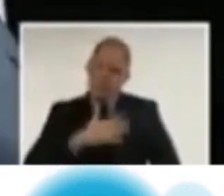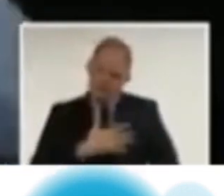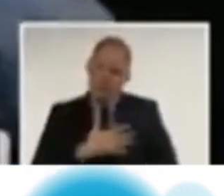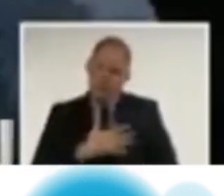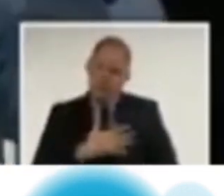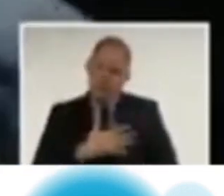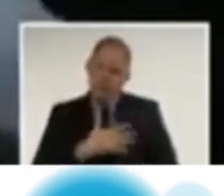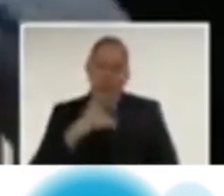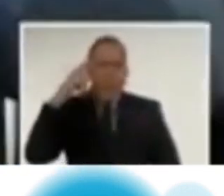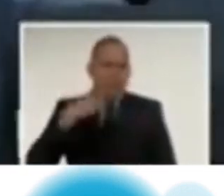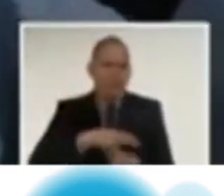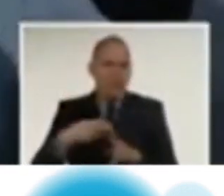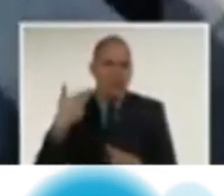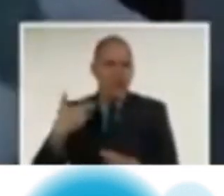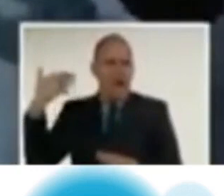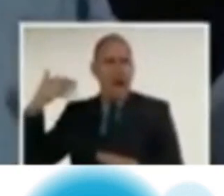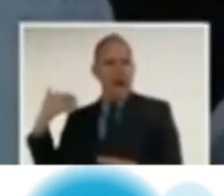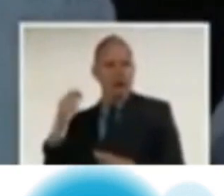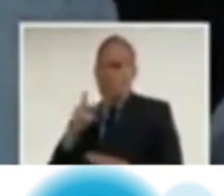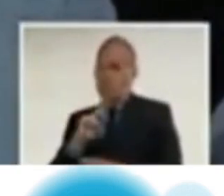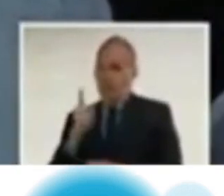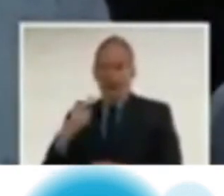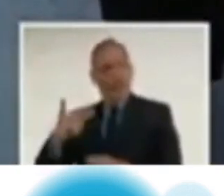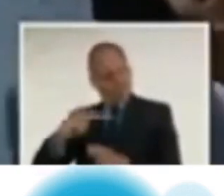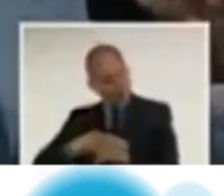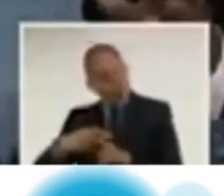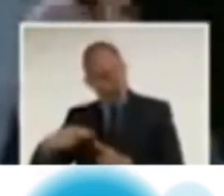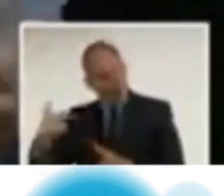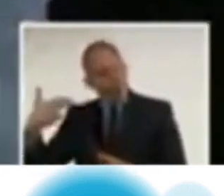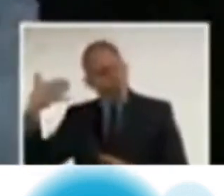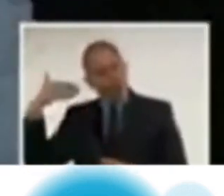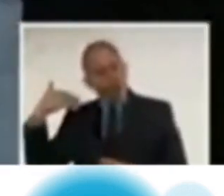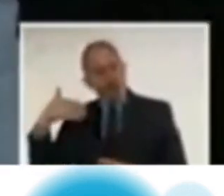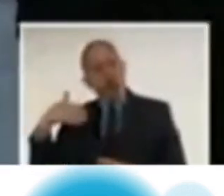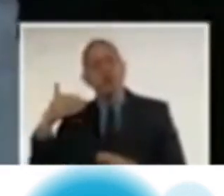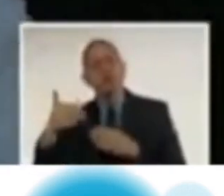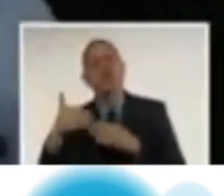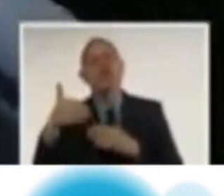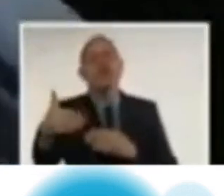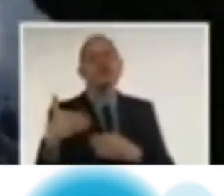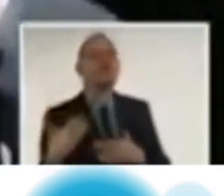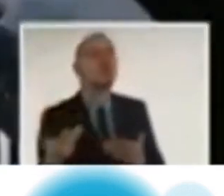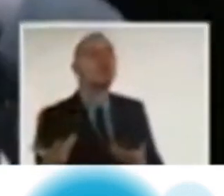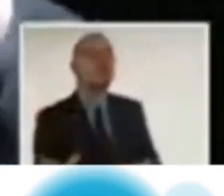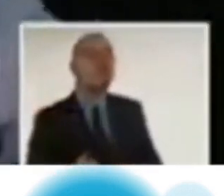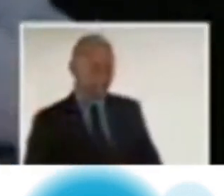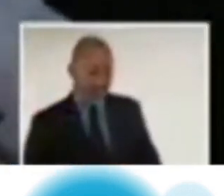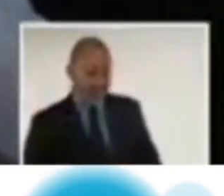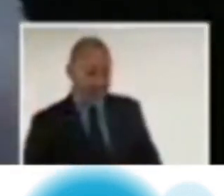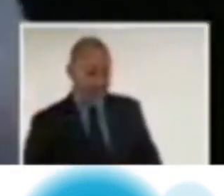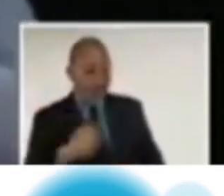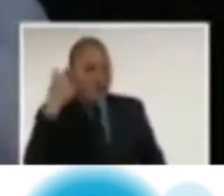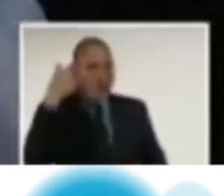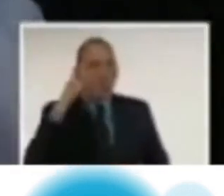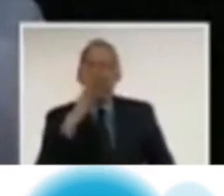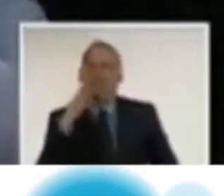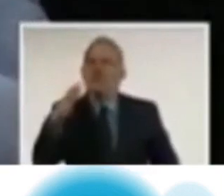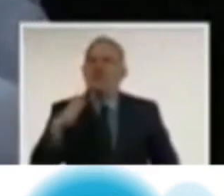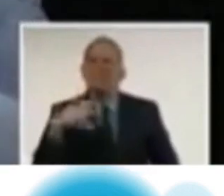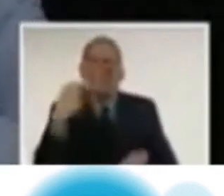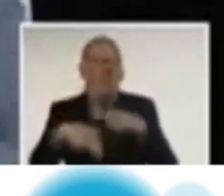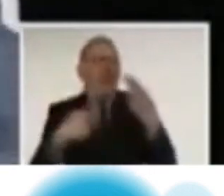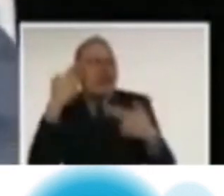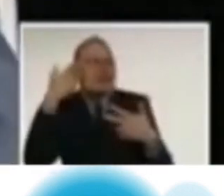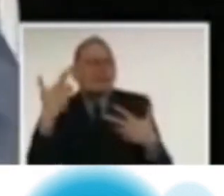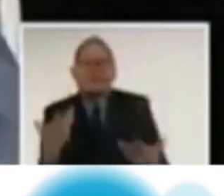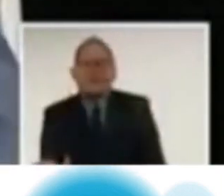desde la alusión al pasado glorioso vivido sino también desde el presente y el futuro de